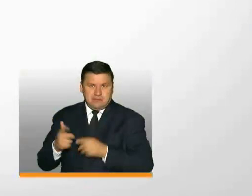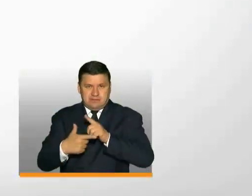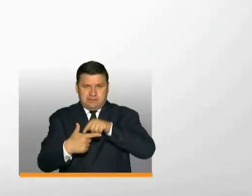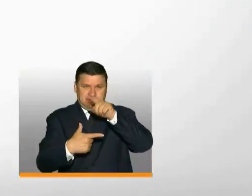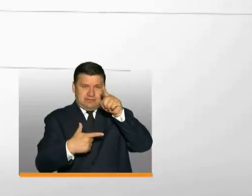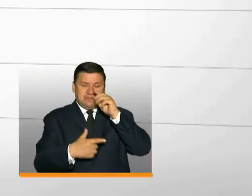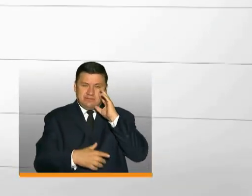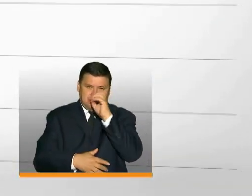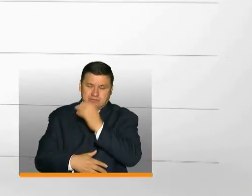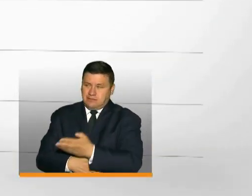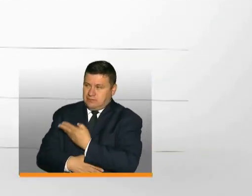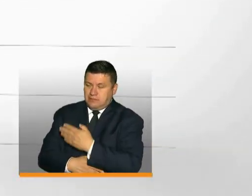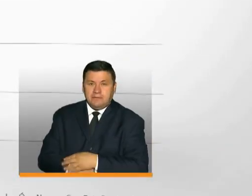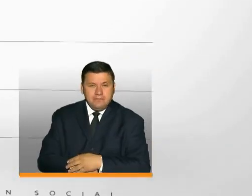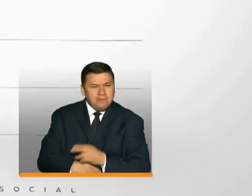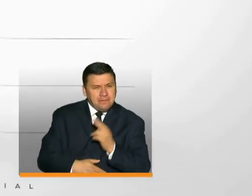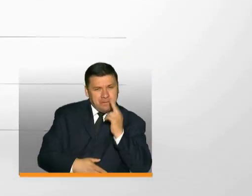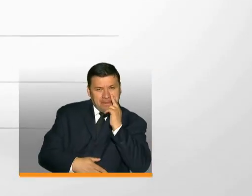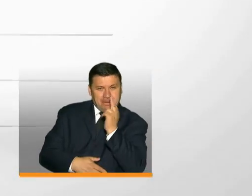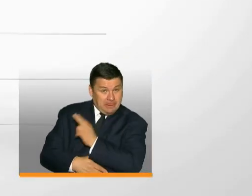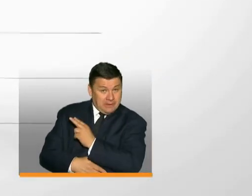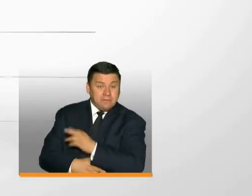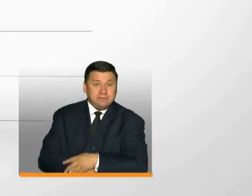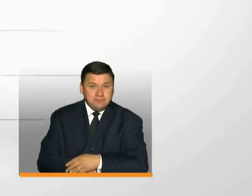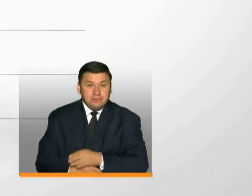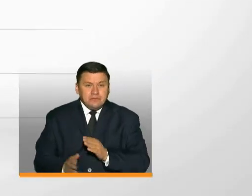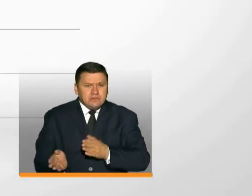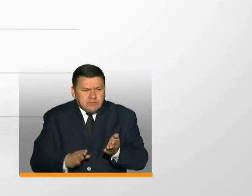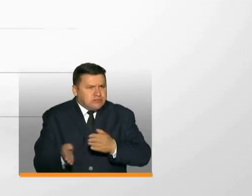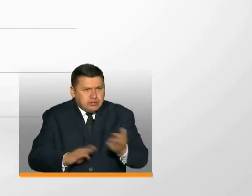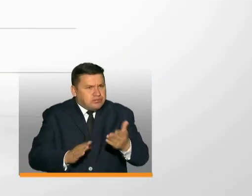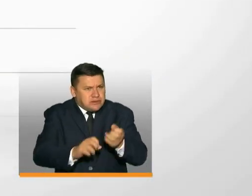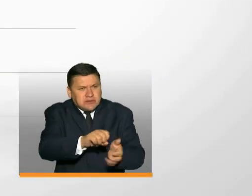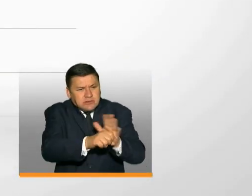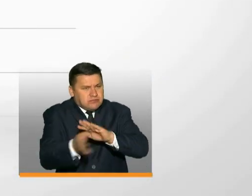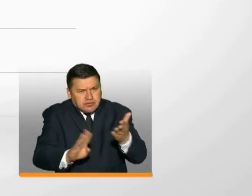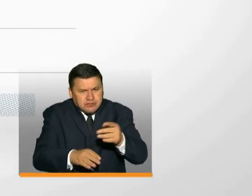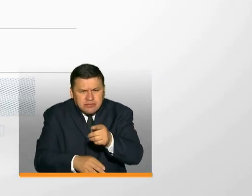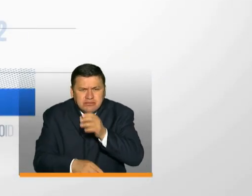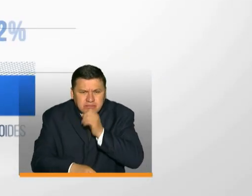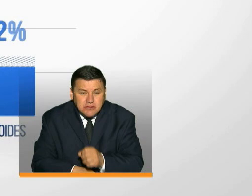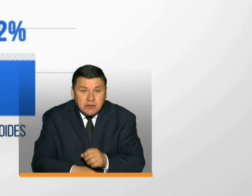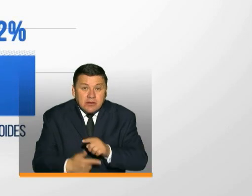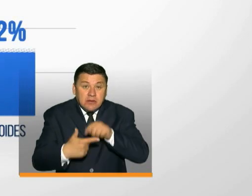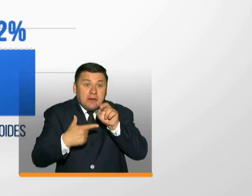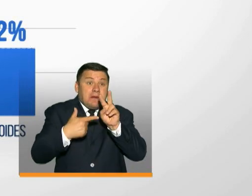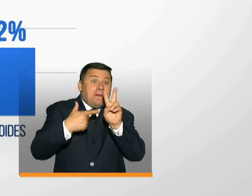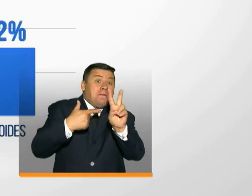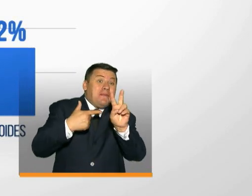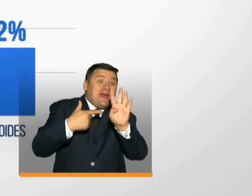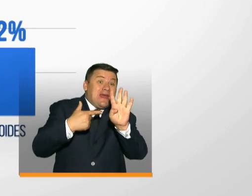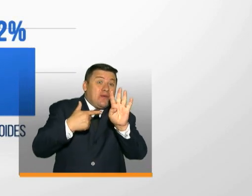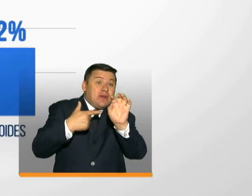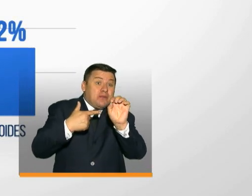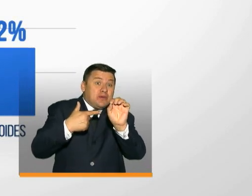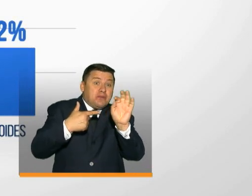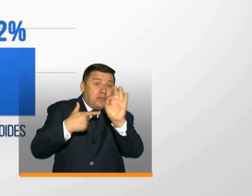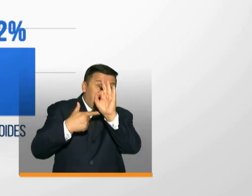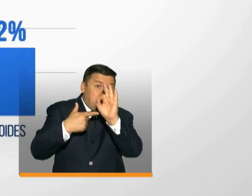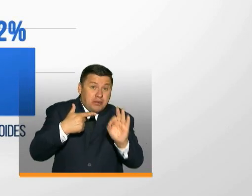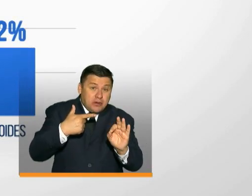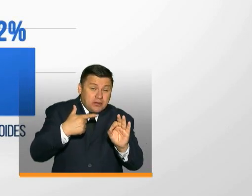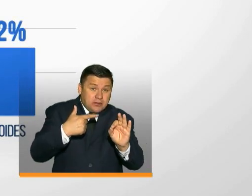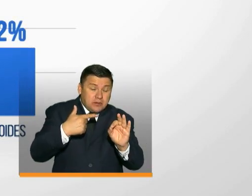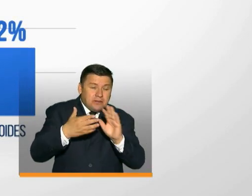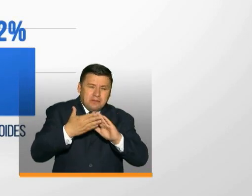ver a continuación. Cuando miramos en los fallecidos por COVID, el 24% de los fallecidos por COVID,